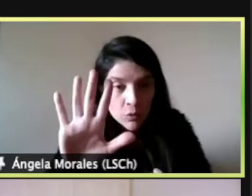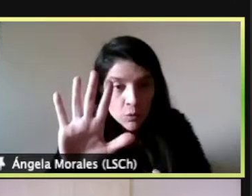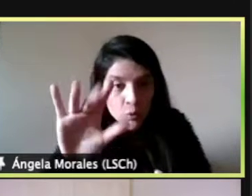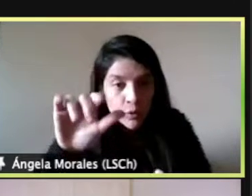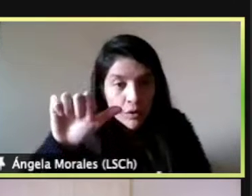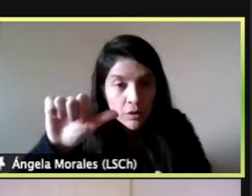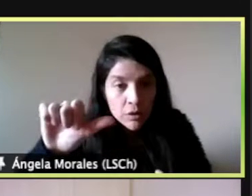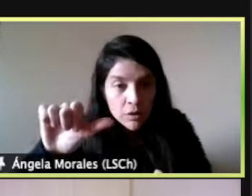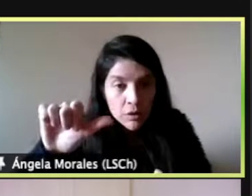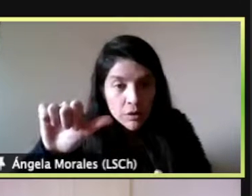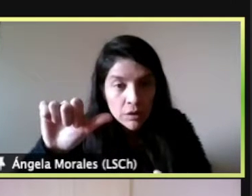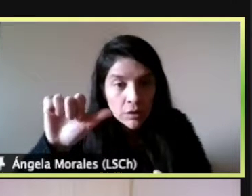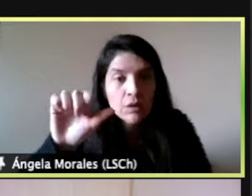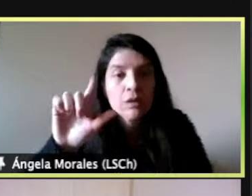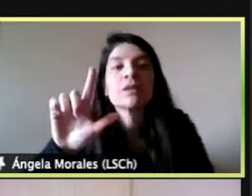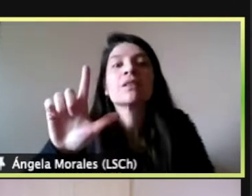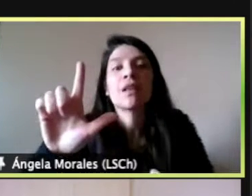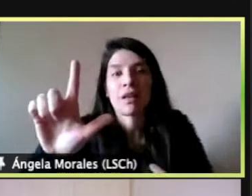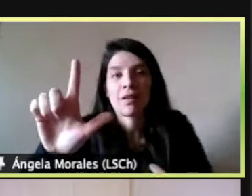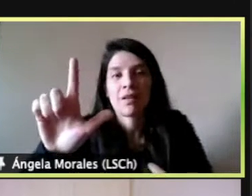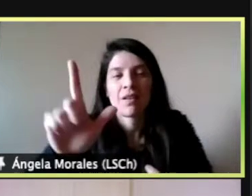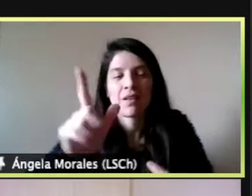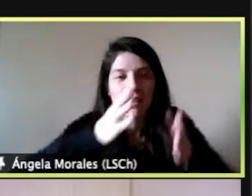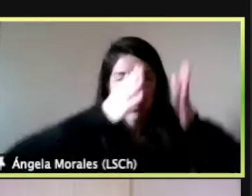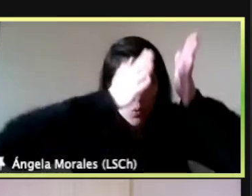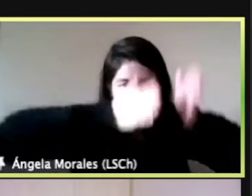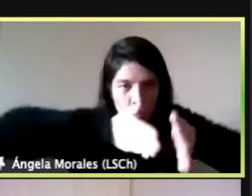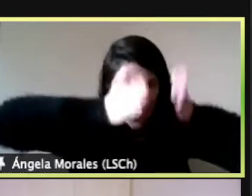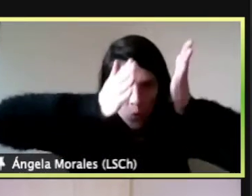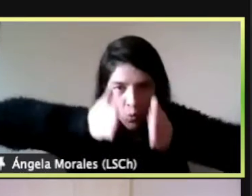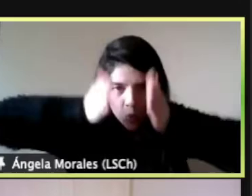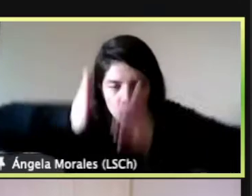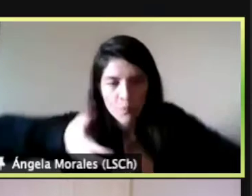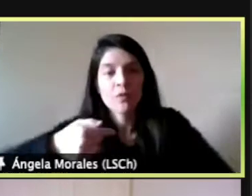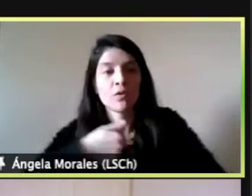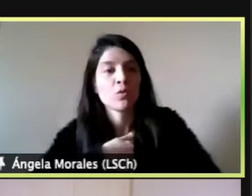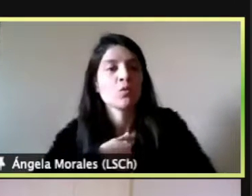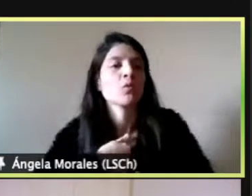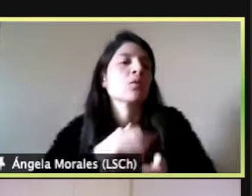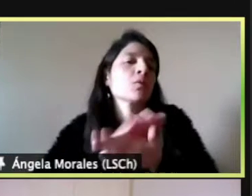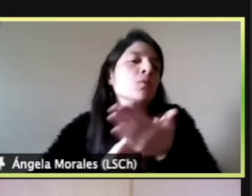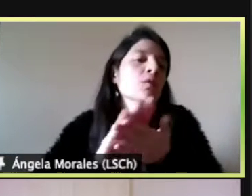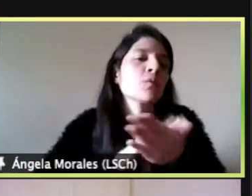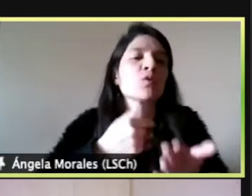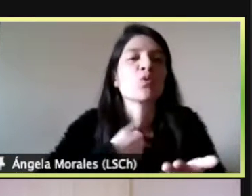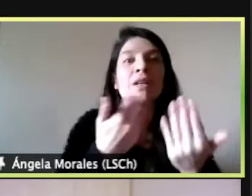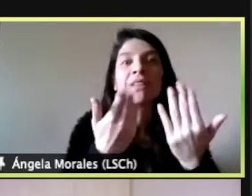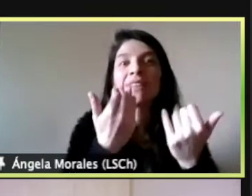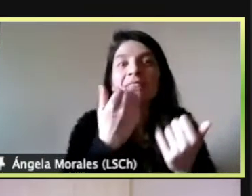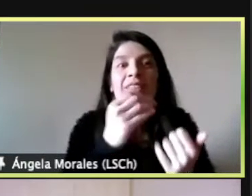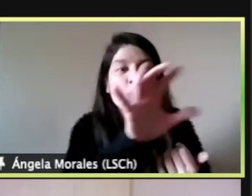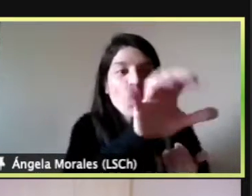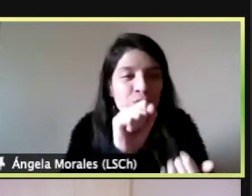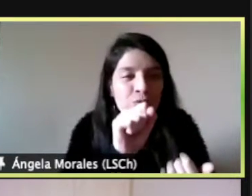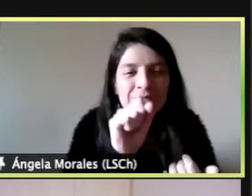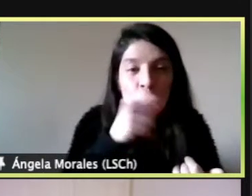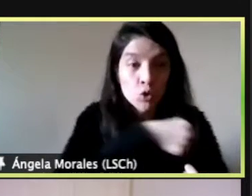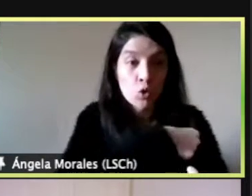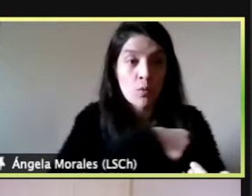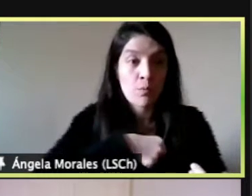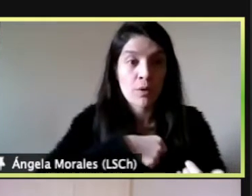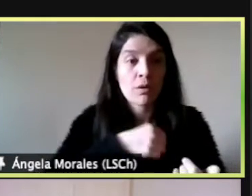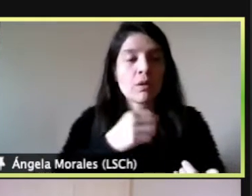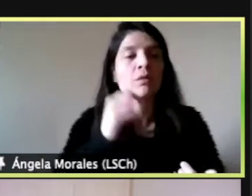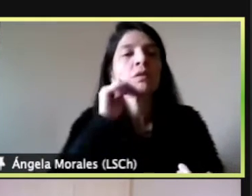y 7. ¿Ya? Entonces yo necesito, si yo voy a recuperar el nombre, va a ser la columna 2, porque estoy en la